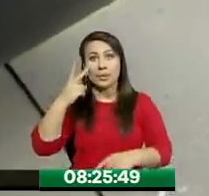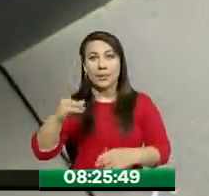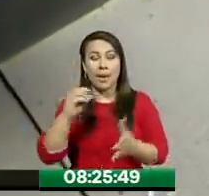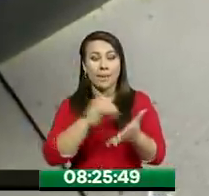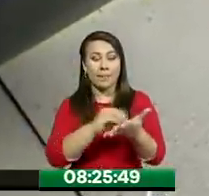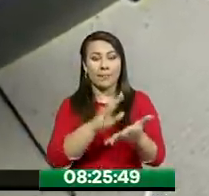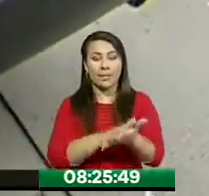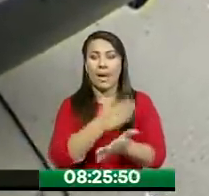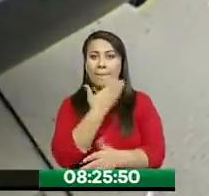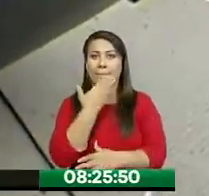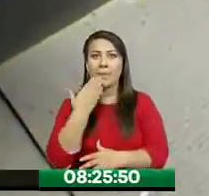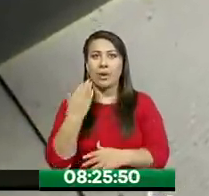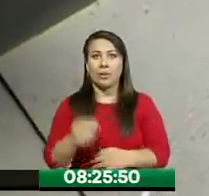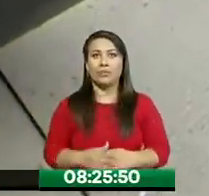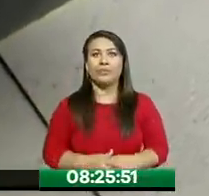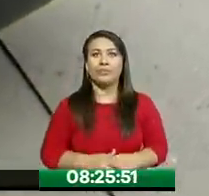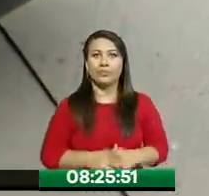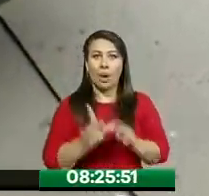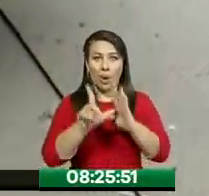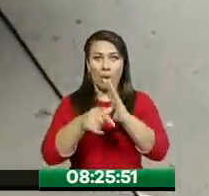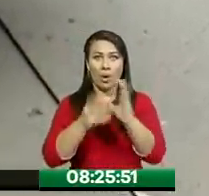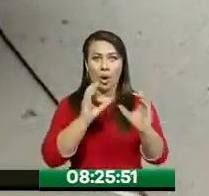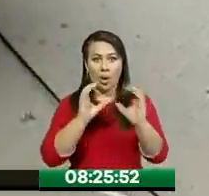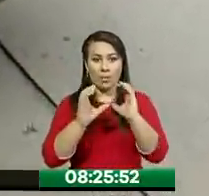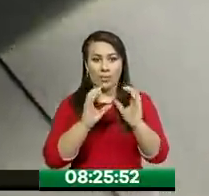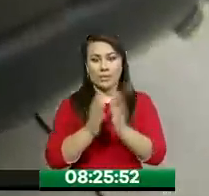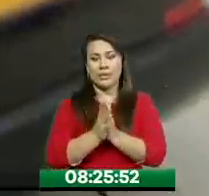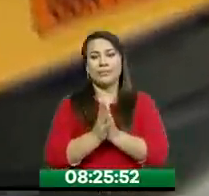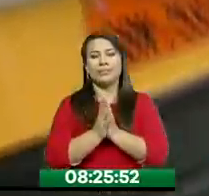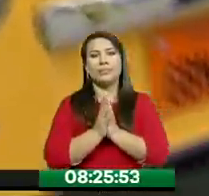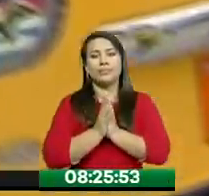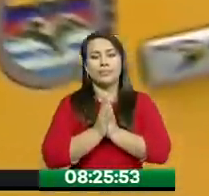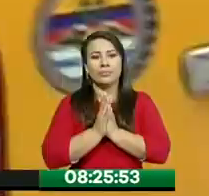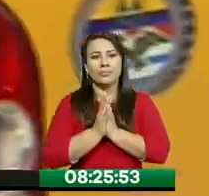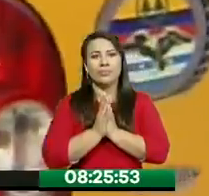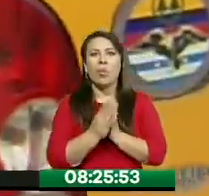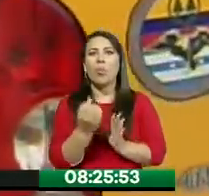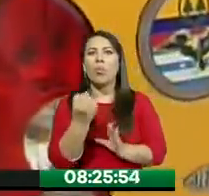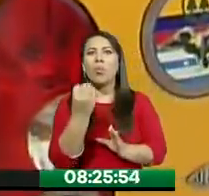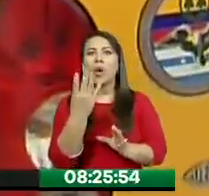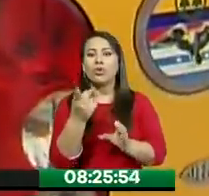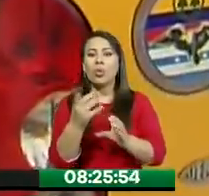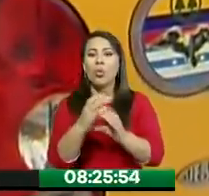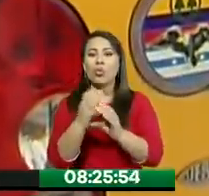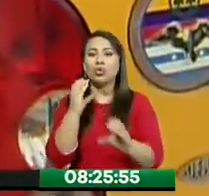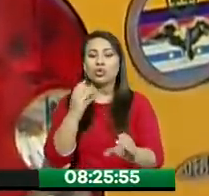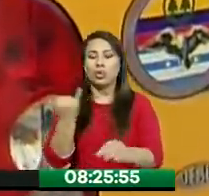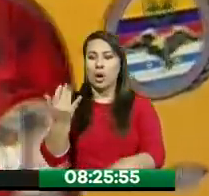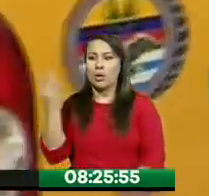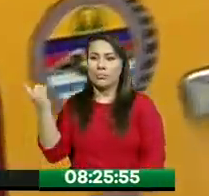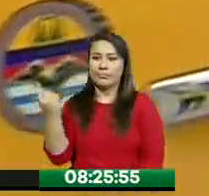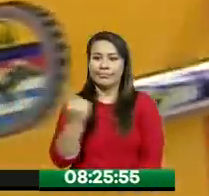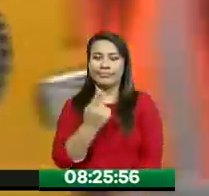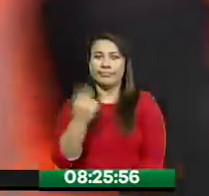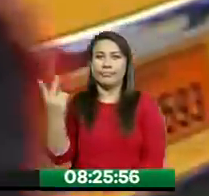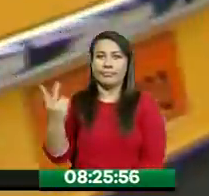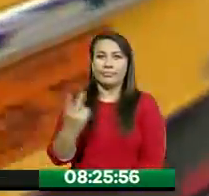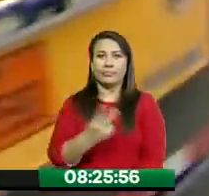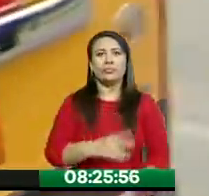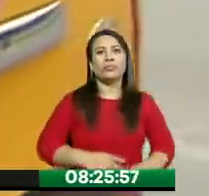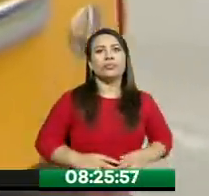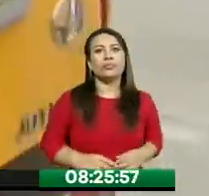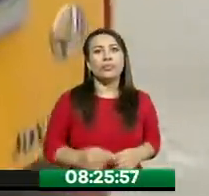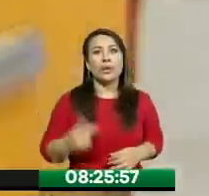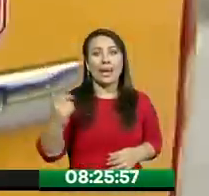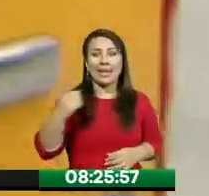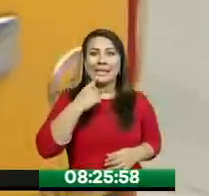fueron llevados hasta el comando de la policía para que sus padres lleguen a retirarlos. Son adolescentes la mayoría, ¿no? Prácticamente fueron